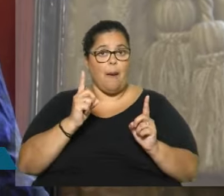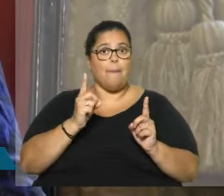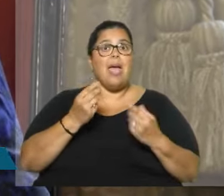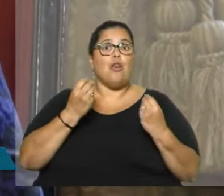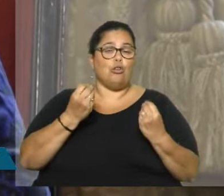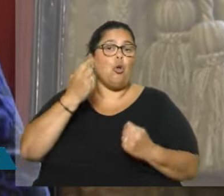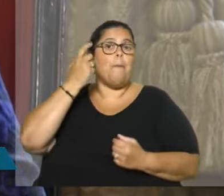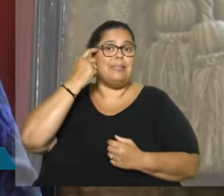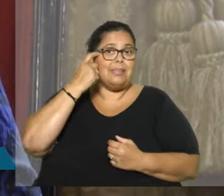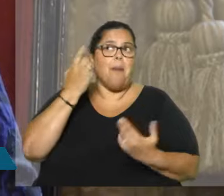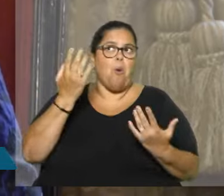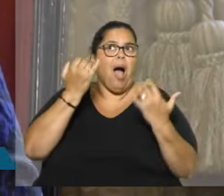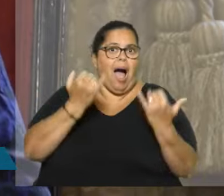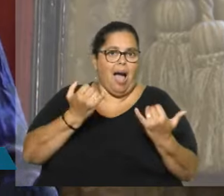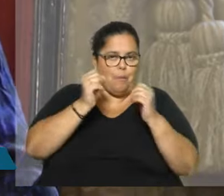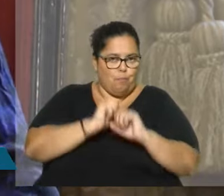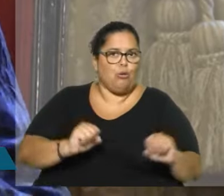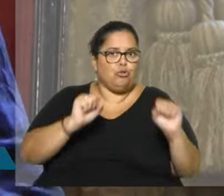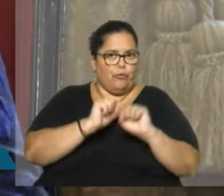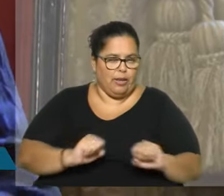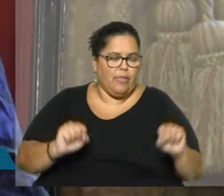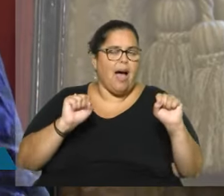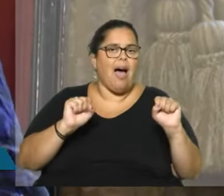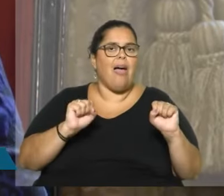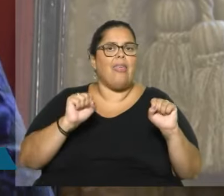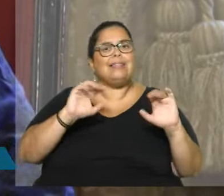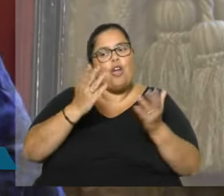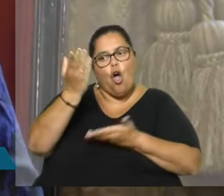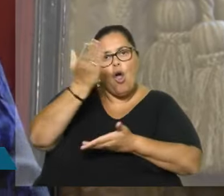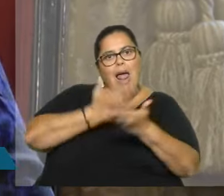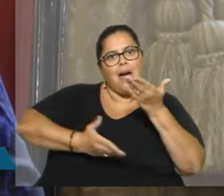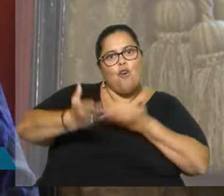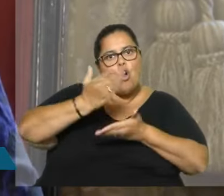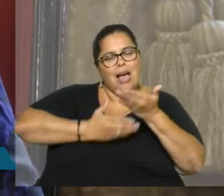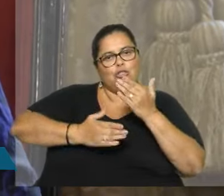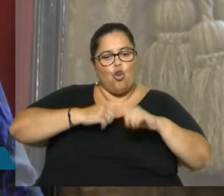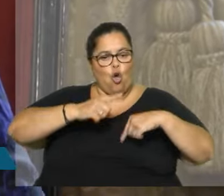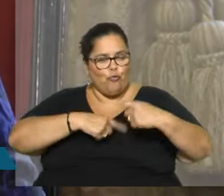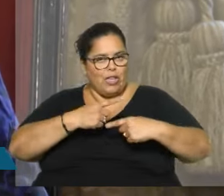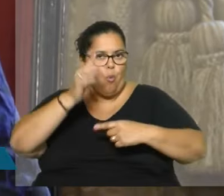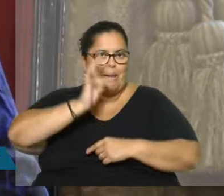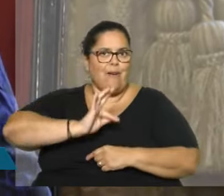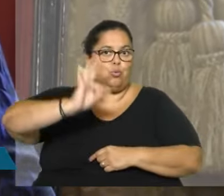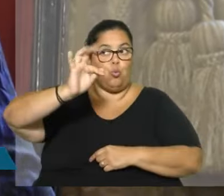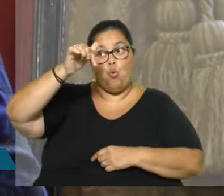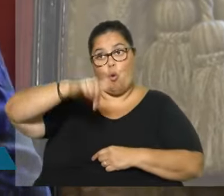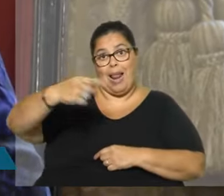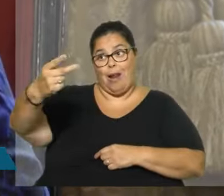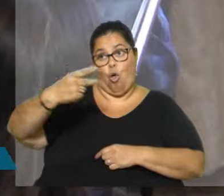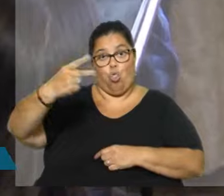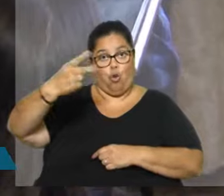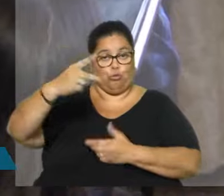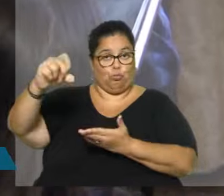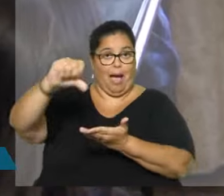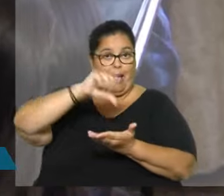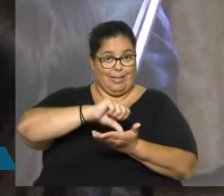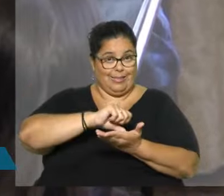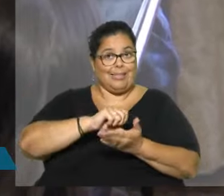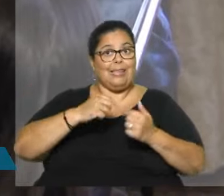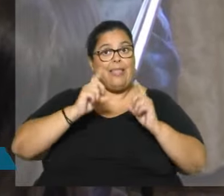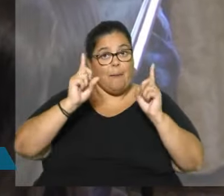las posibilidades de de la colaboración continua en el futuro para para ambos partes